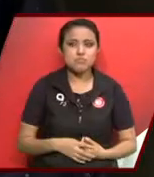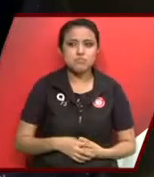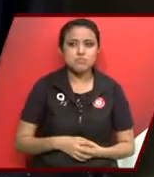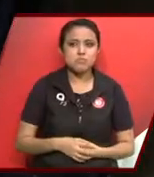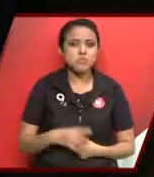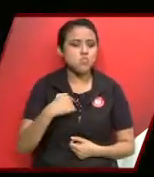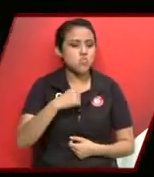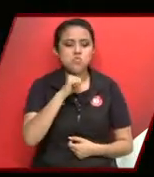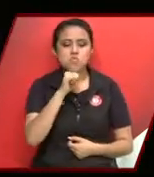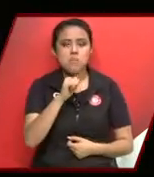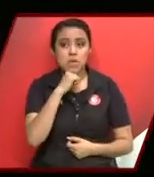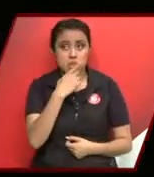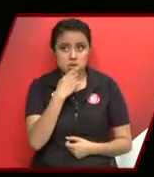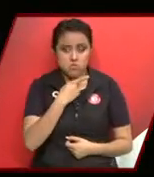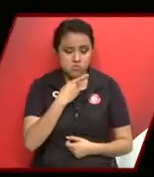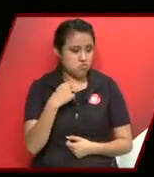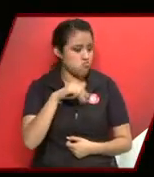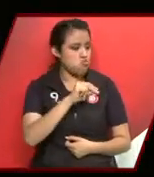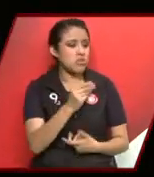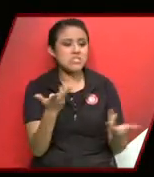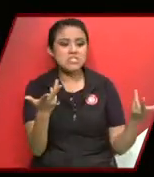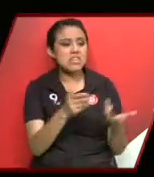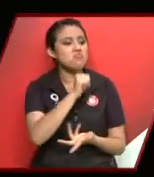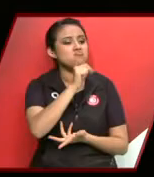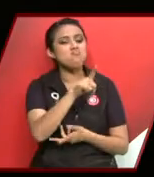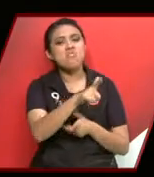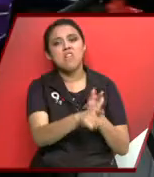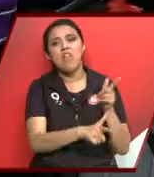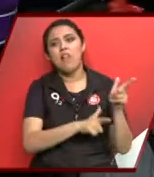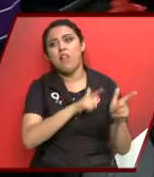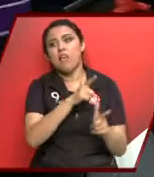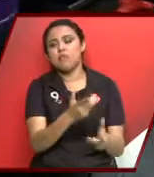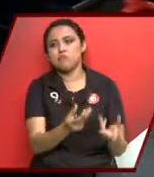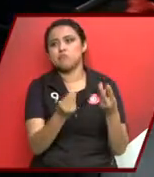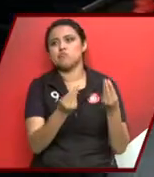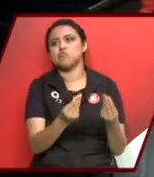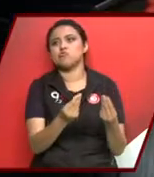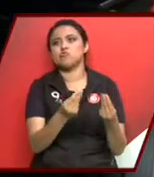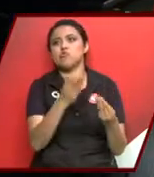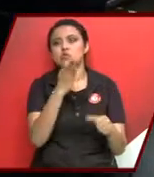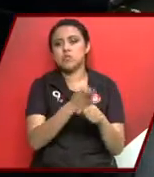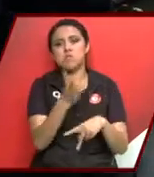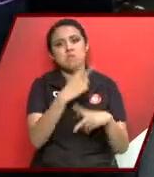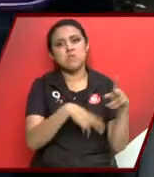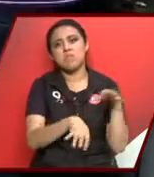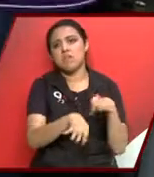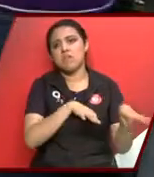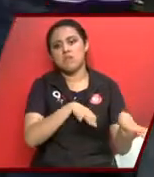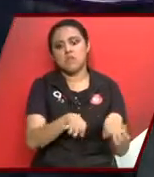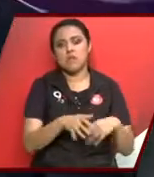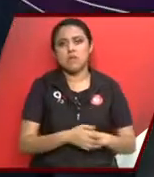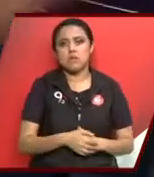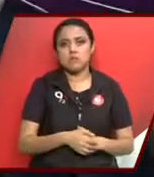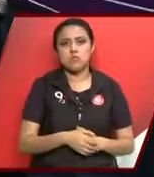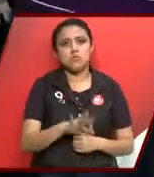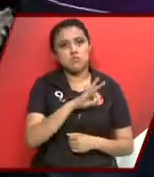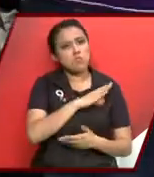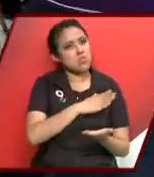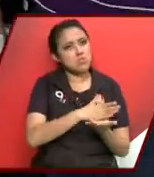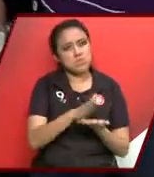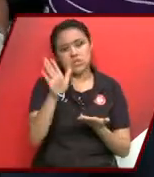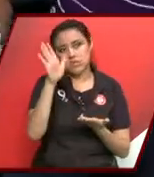haces nada, ¿no? Todo lo haces muy lento. Dice, pues no tienes ganas de trabajar. Te puedo decir,